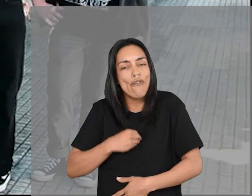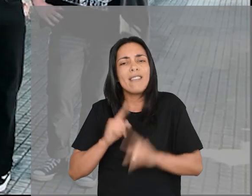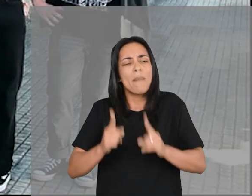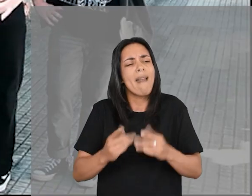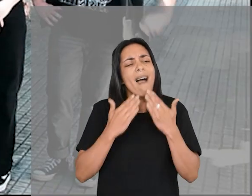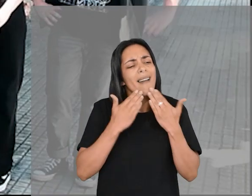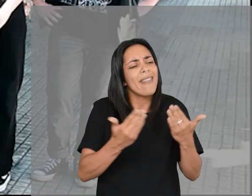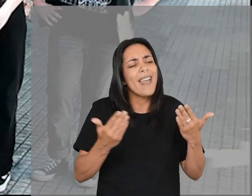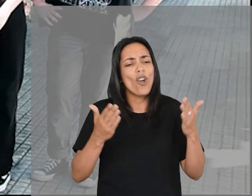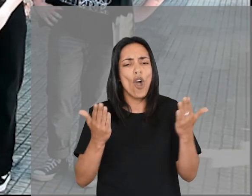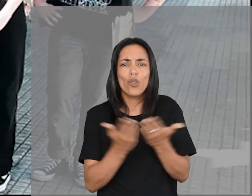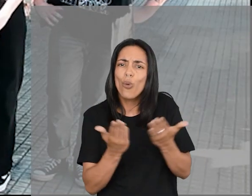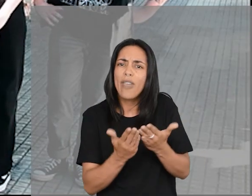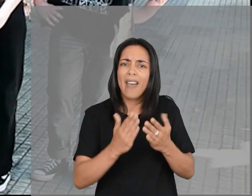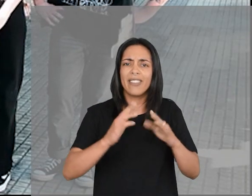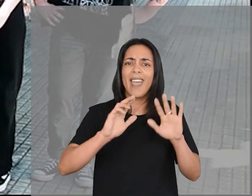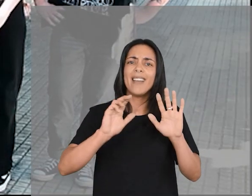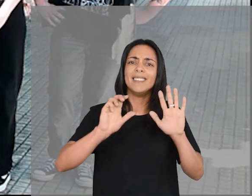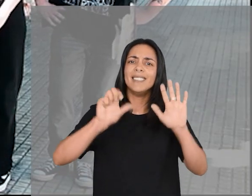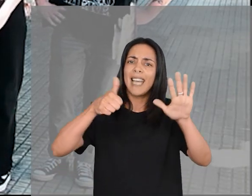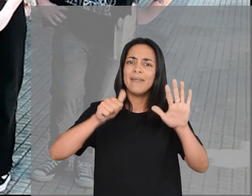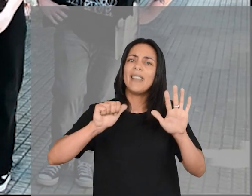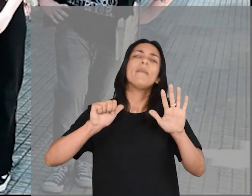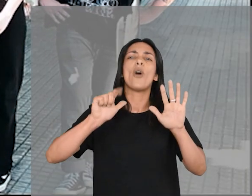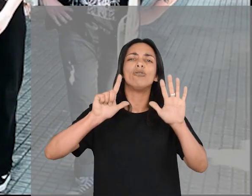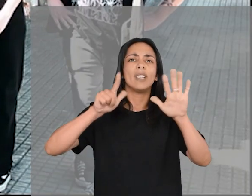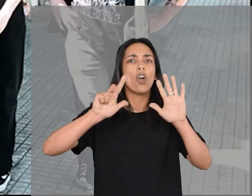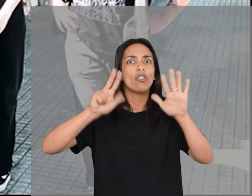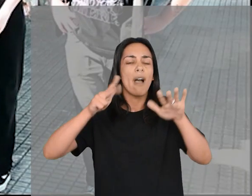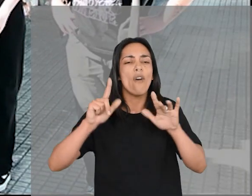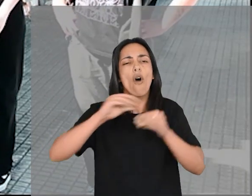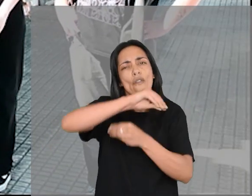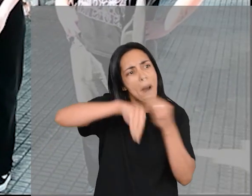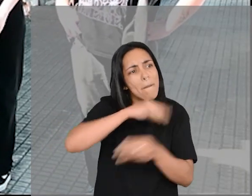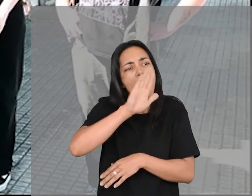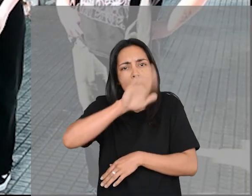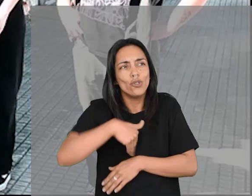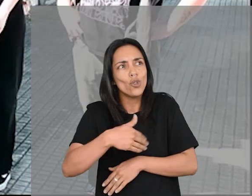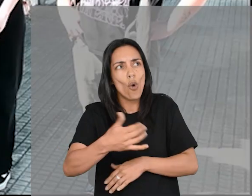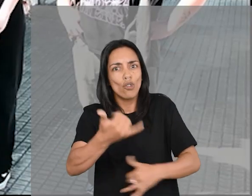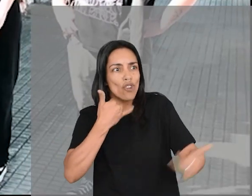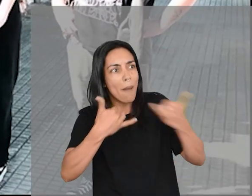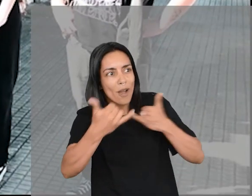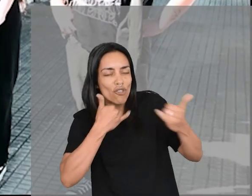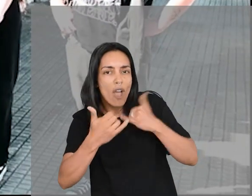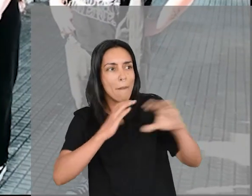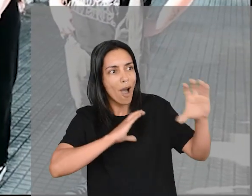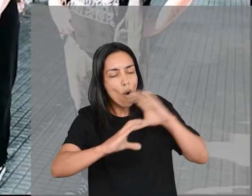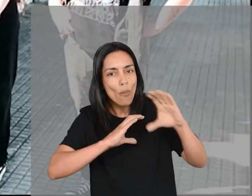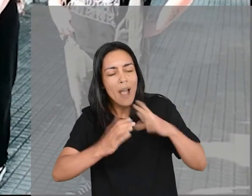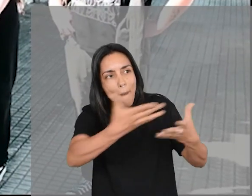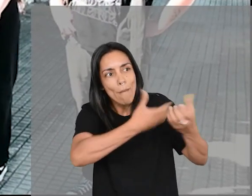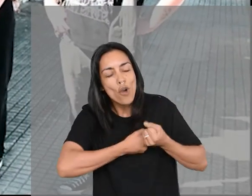a mis estudiantes de séptimo y de octavo, agradezco a todas las familias que se comunicaron conmigo y que nos apoyaron en todo